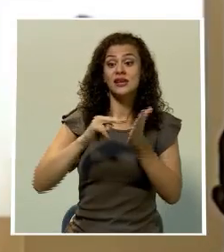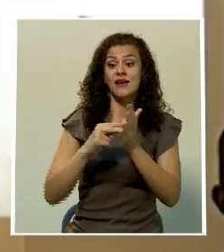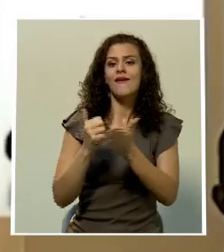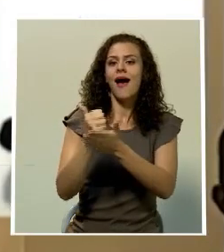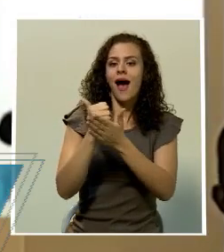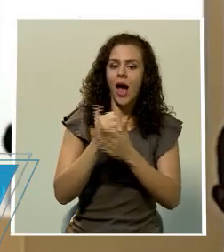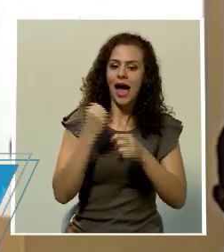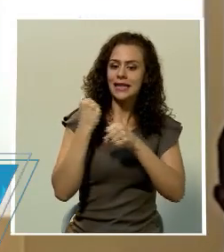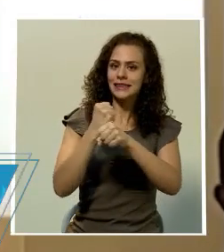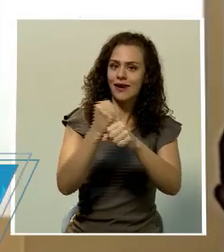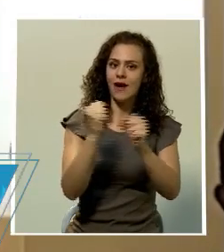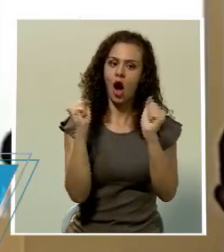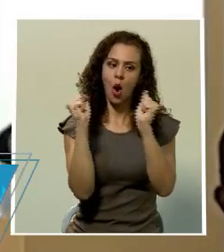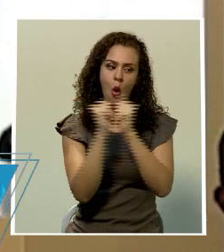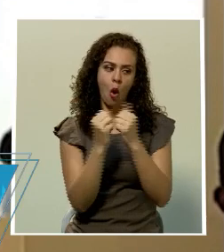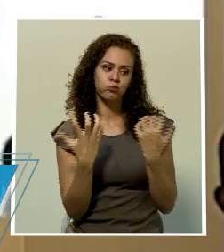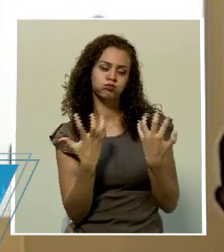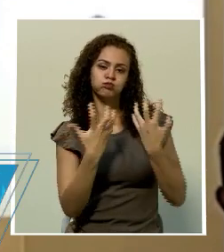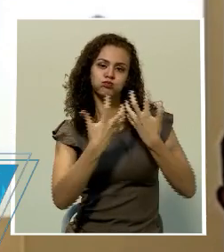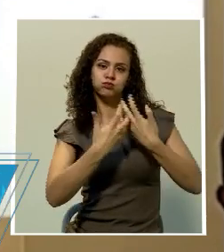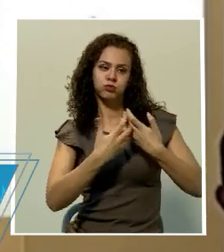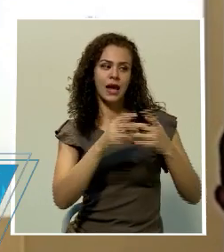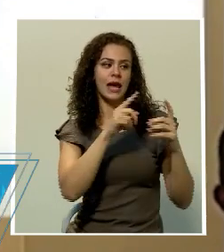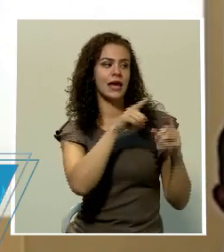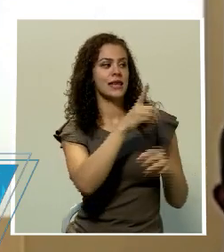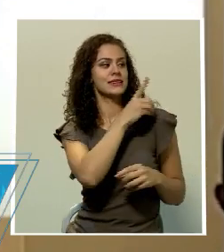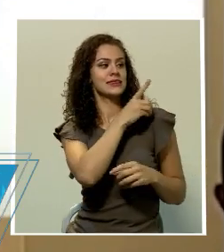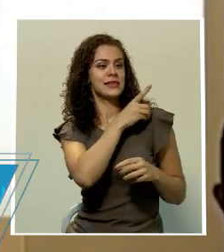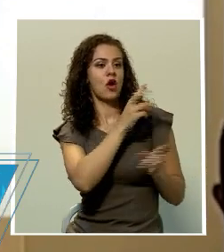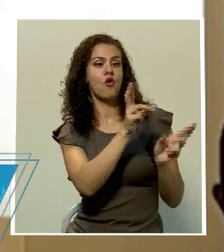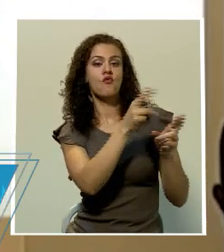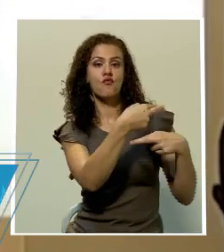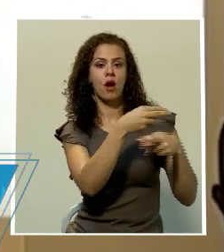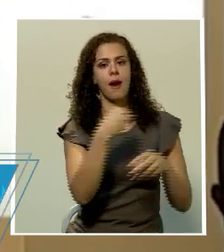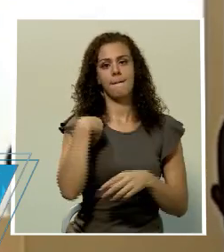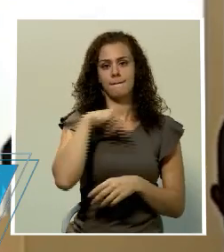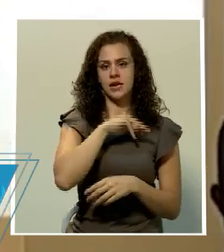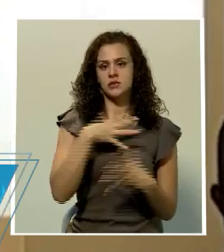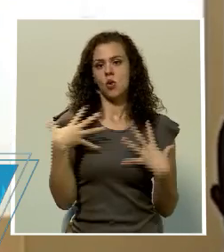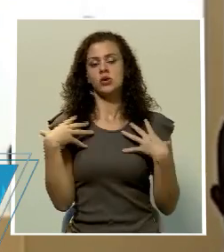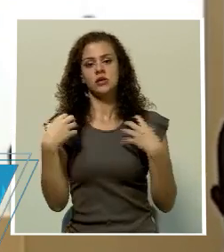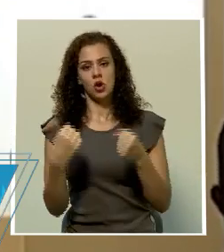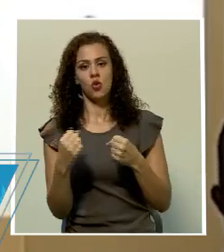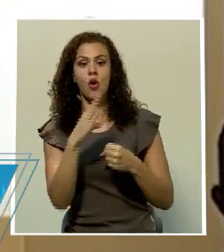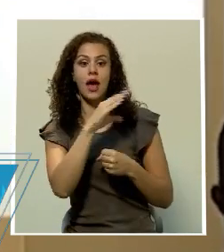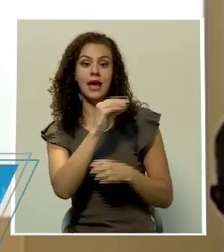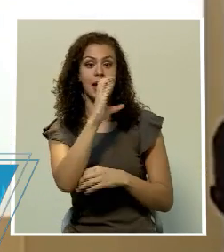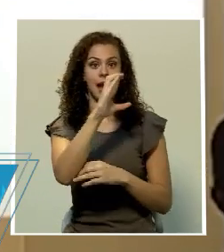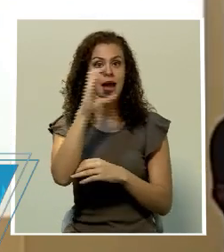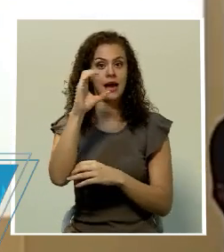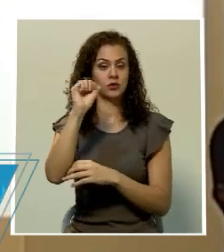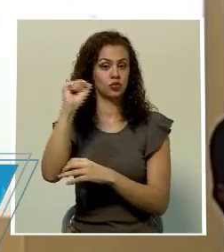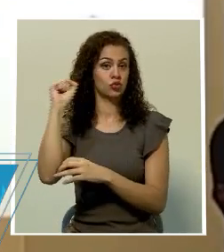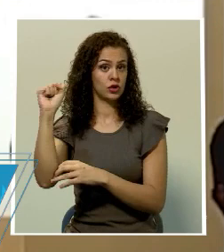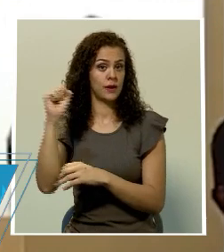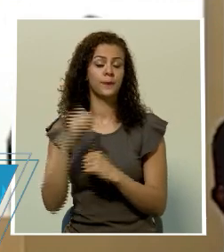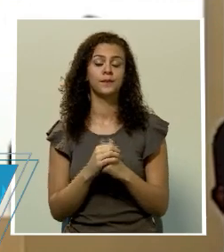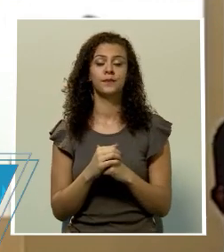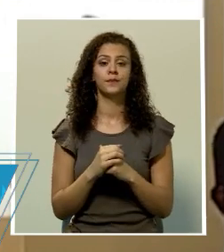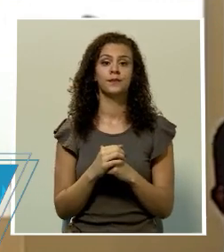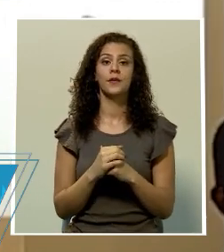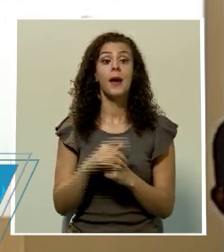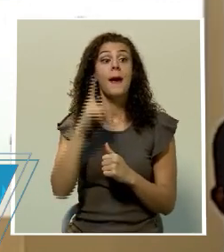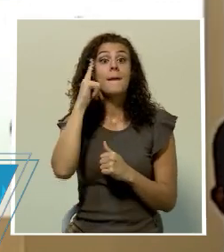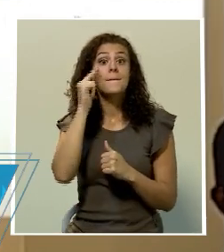permitiría trabajar conjuntamente también con las direcciones regionales del Ministerio de Salud y de la Caja Costarricense de Seguro